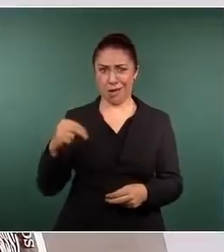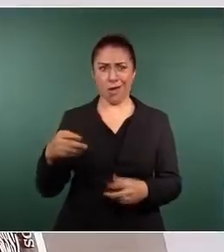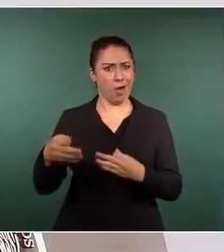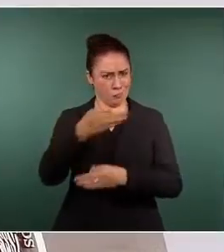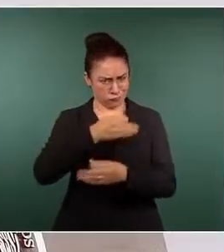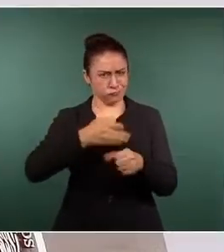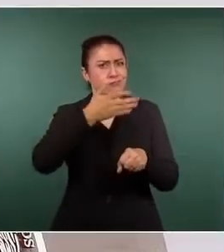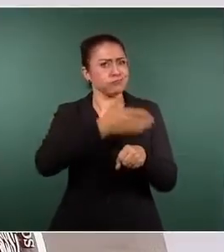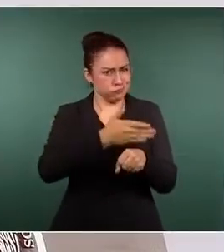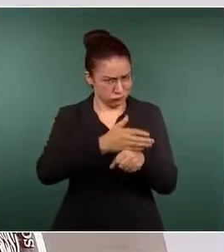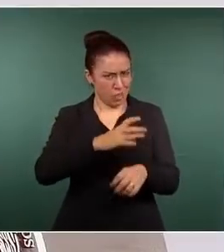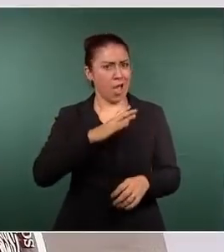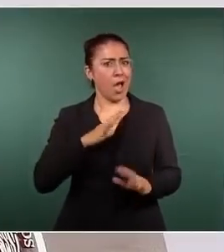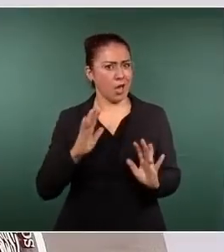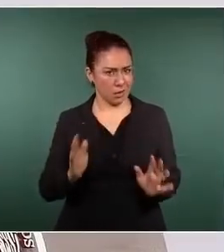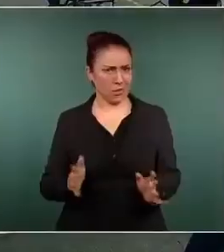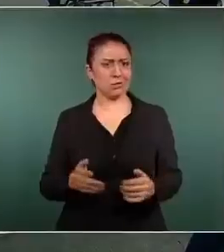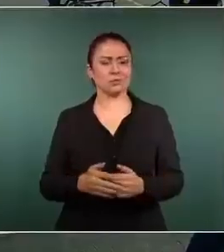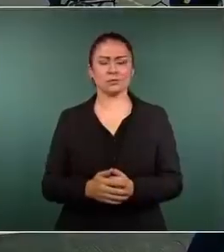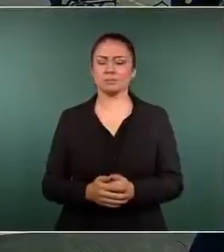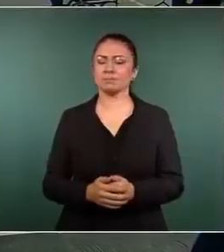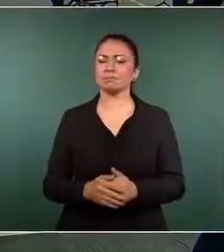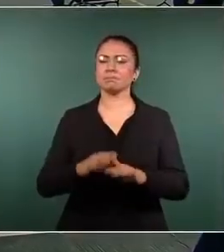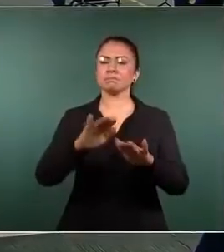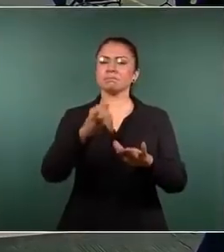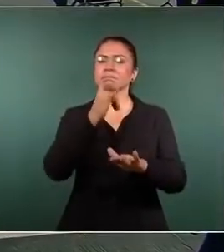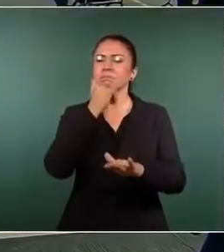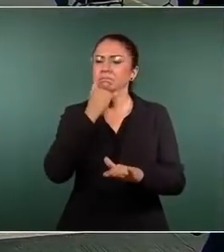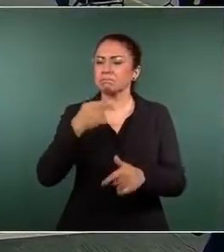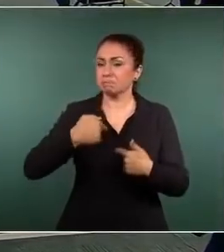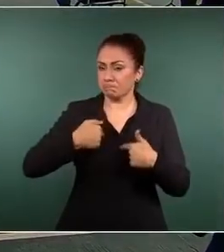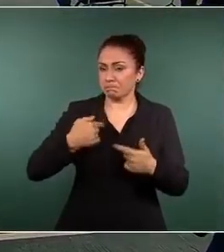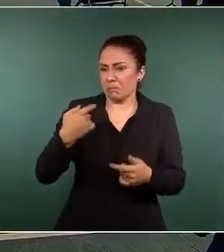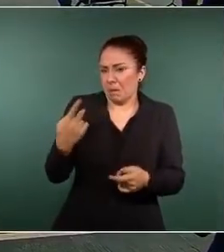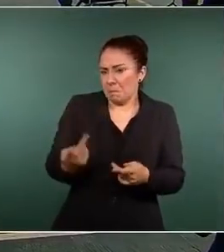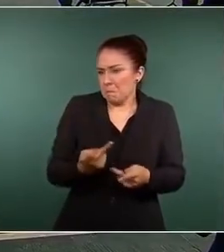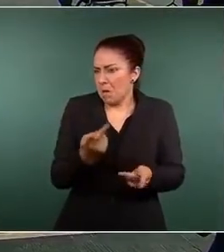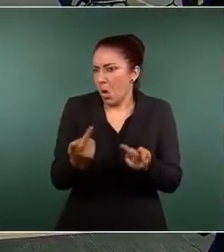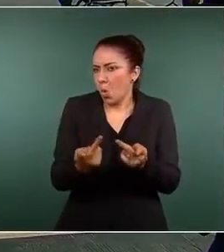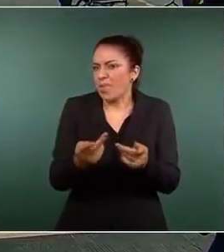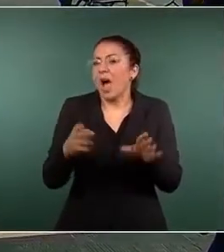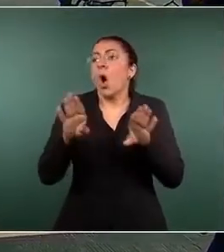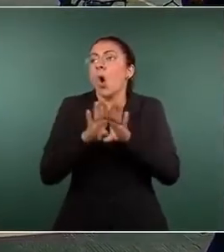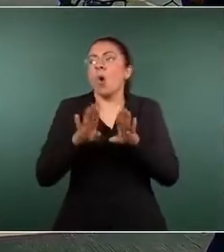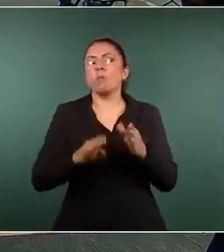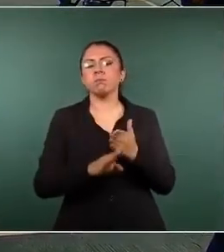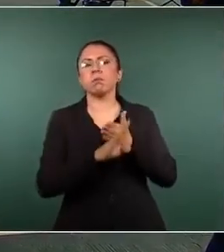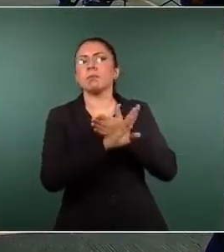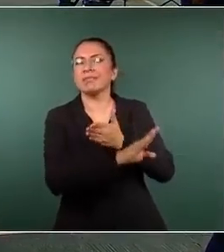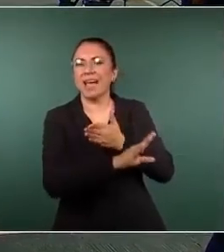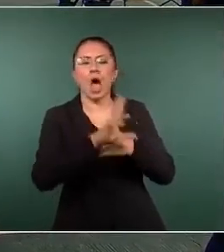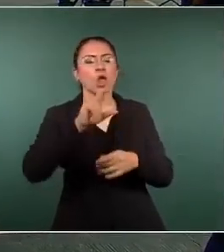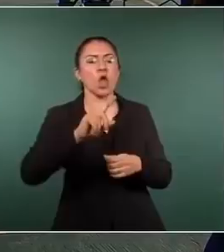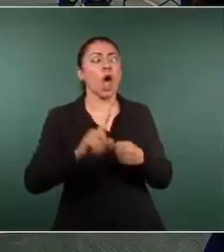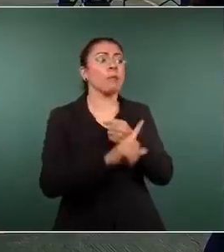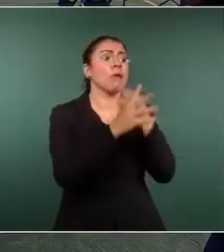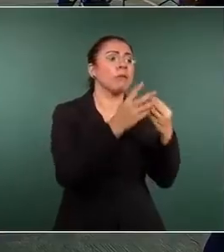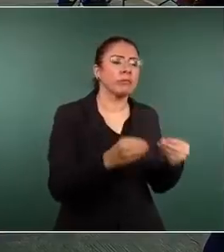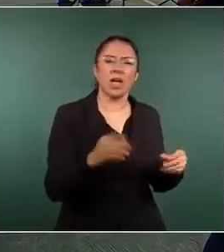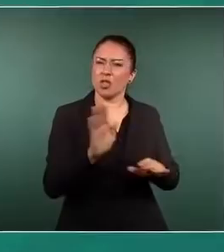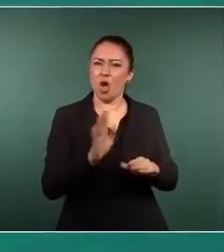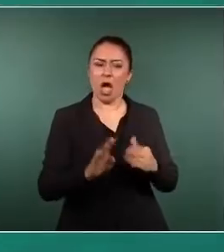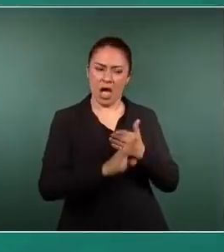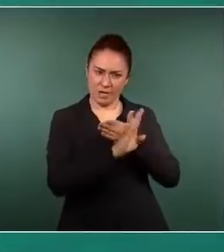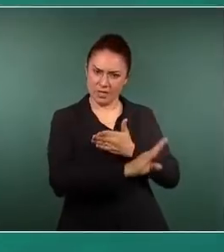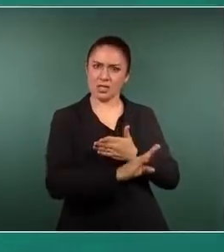ejemplo me pregunto en torno a la prevención a evitar más allá de la sanción si todos los días hacemos es